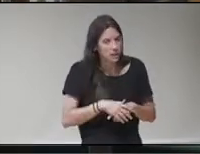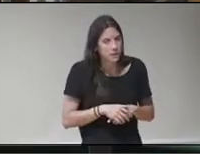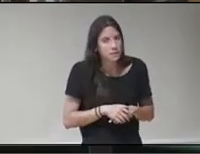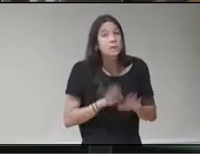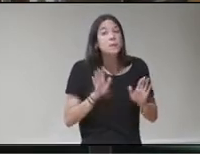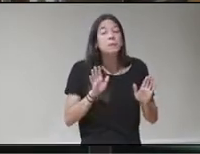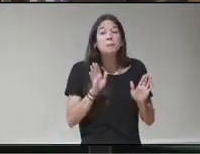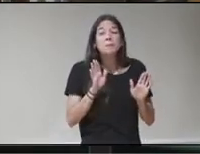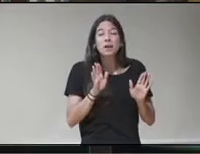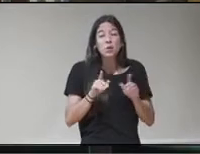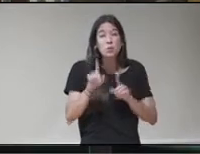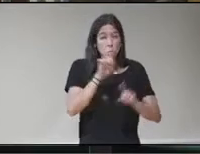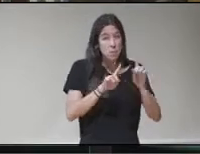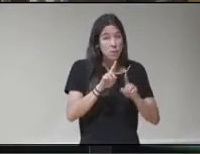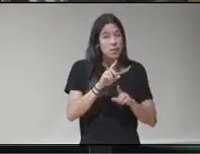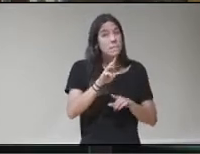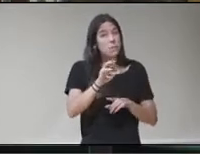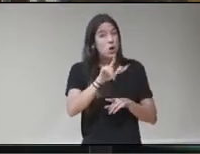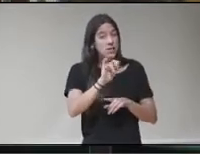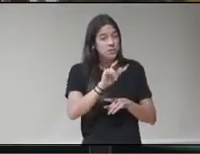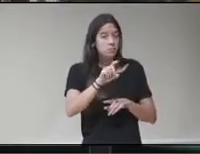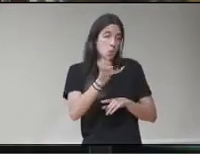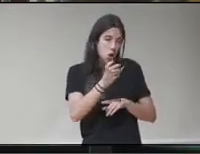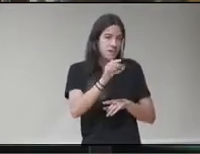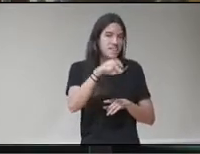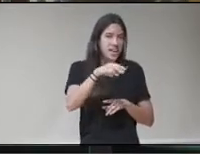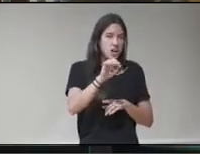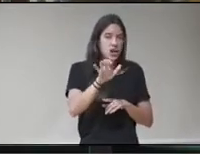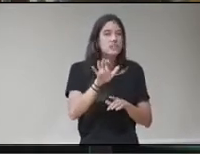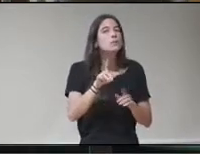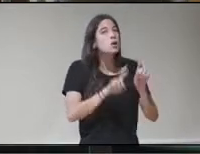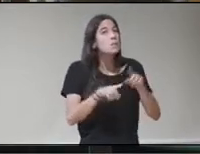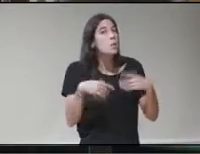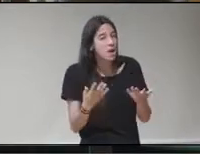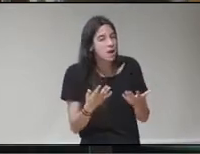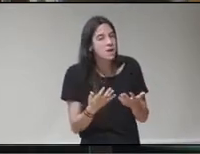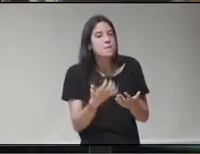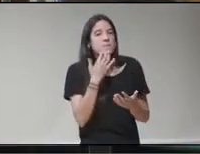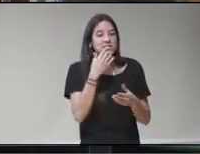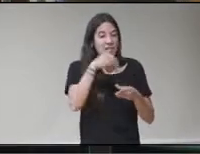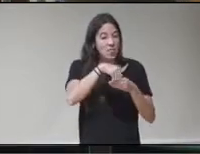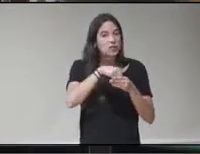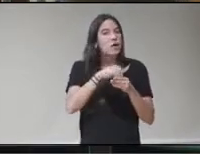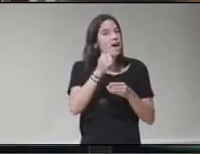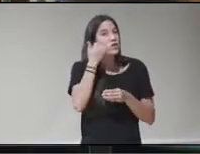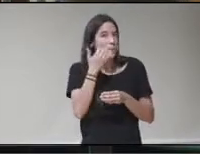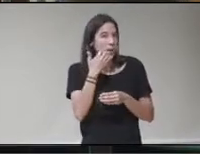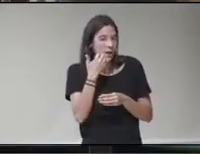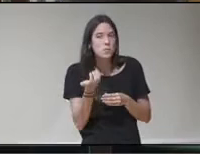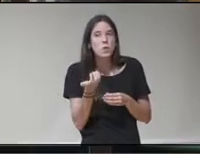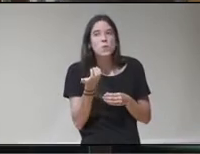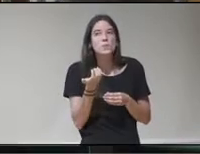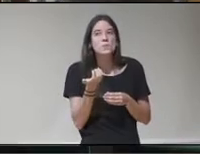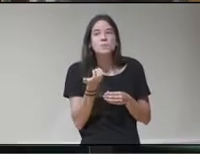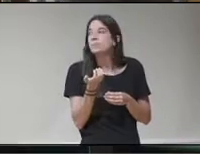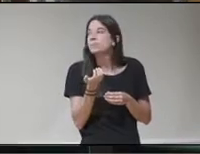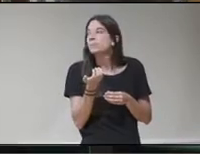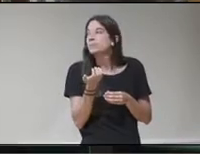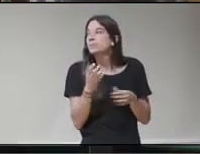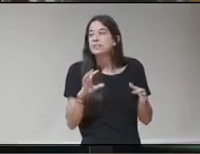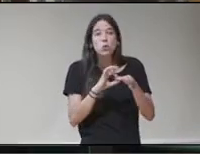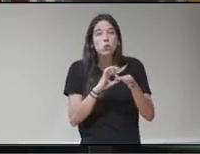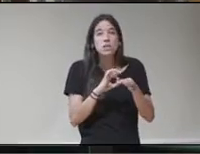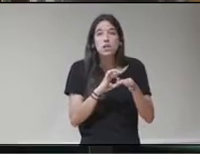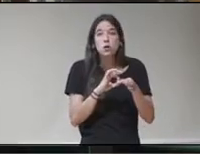es que habitualmente se están unidos a los pellejos de las frutas, ¿cómo se dice?